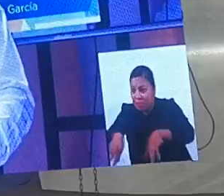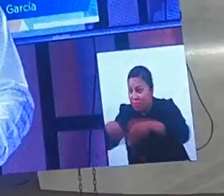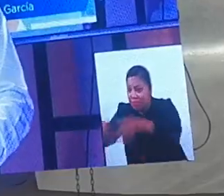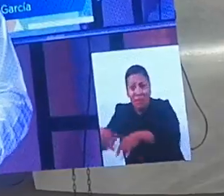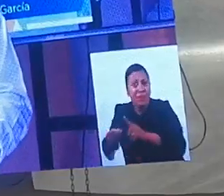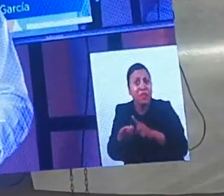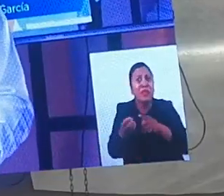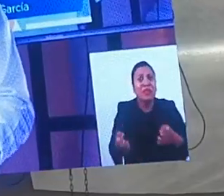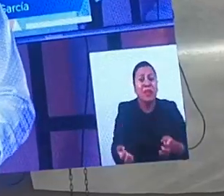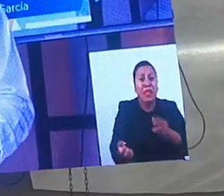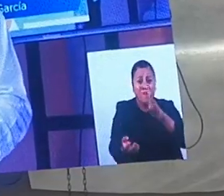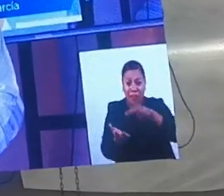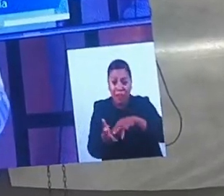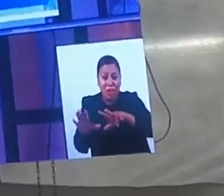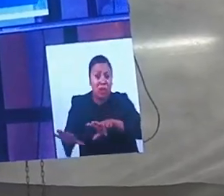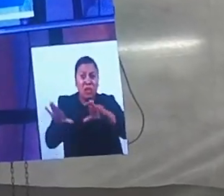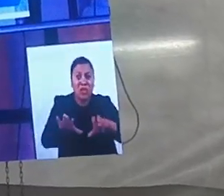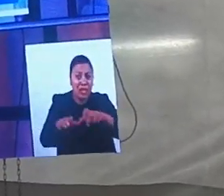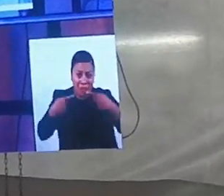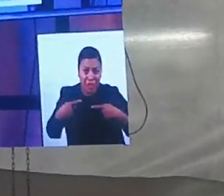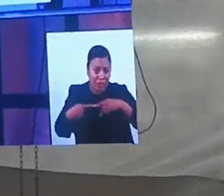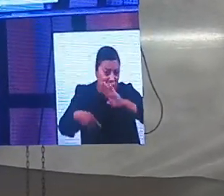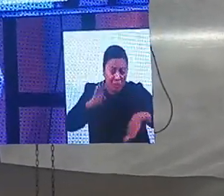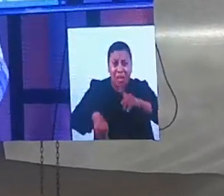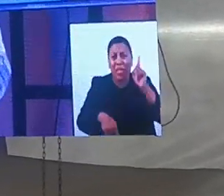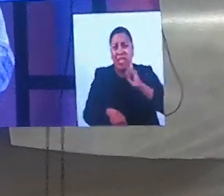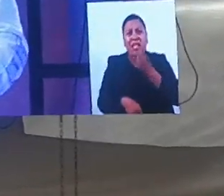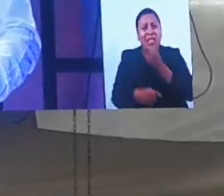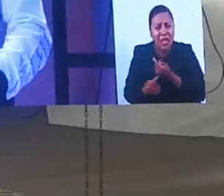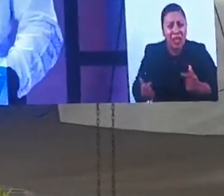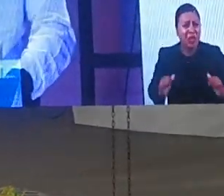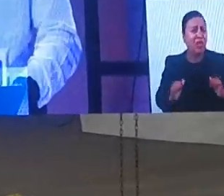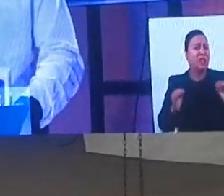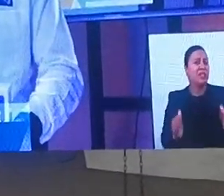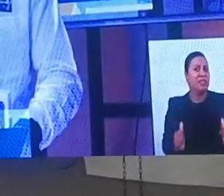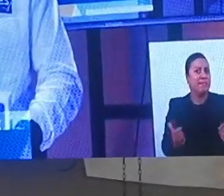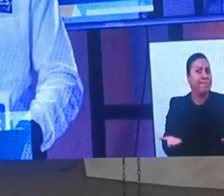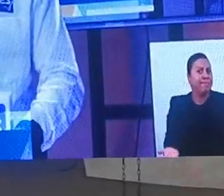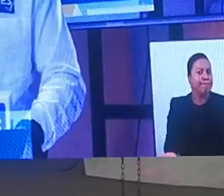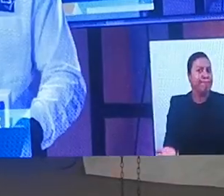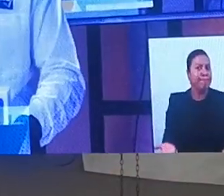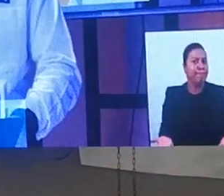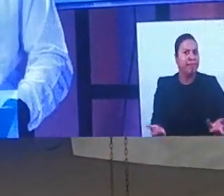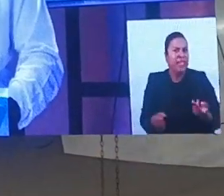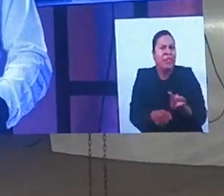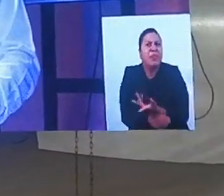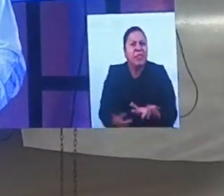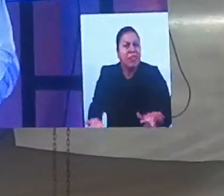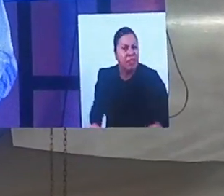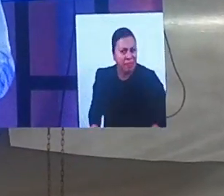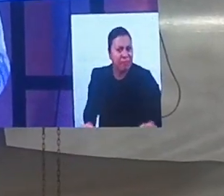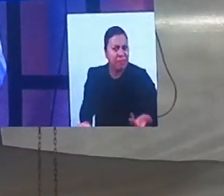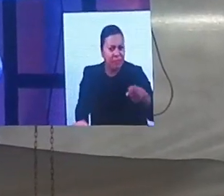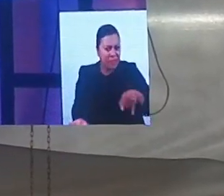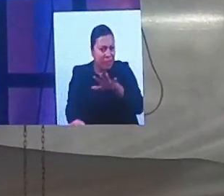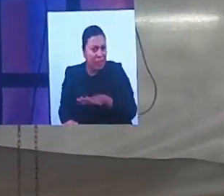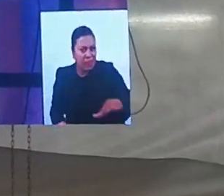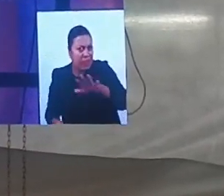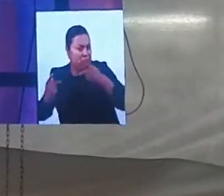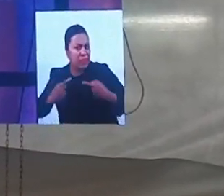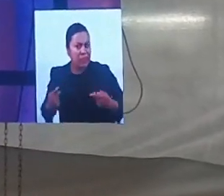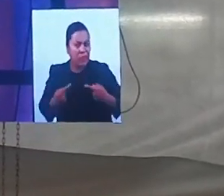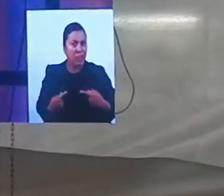Y aparecieron 3.800 muertas, niños y adolescentes. ¿Qué está pasando entonces en el tejido social?